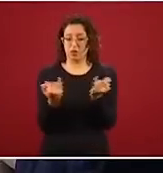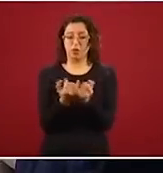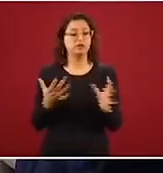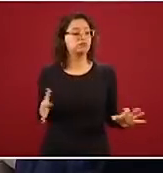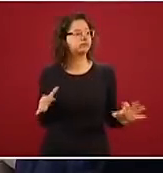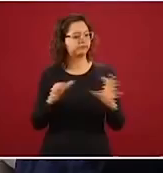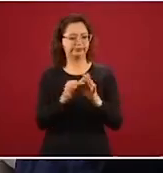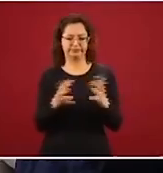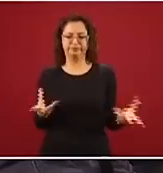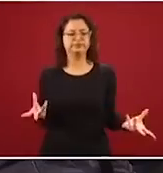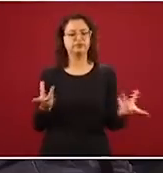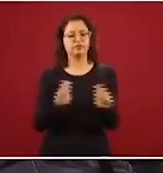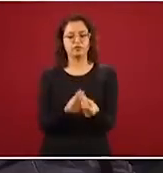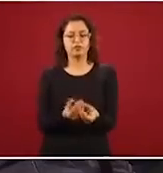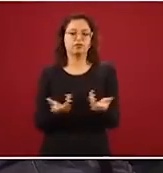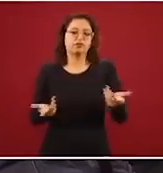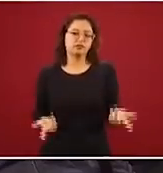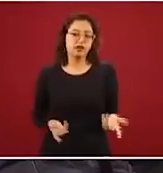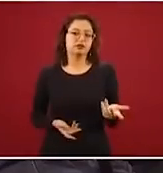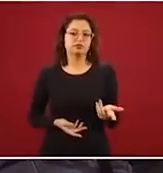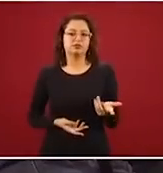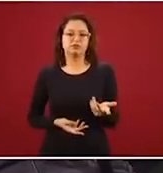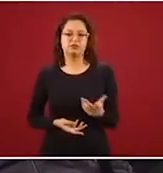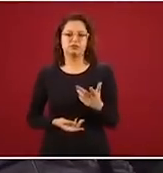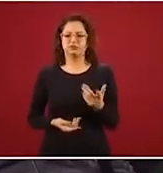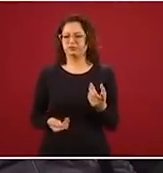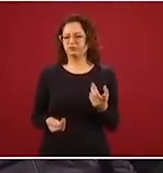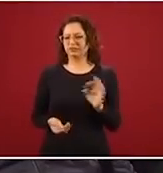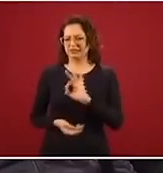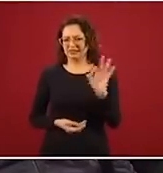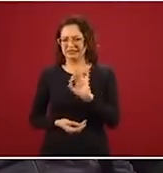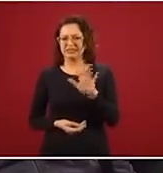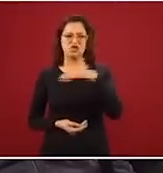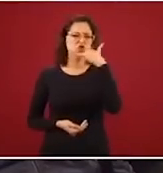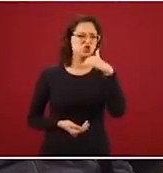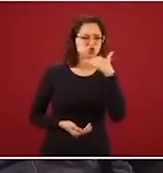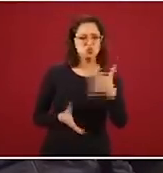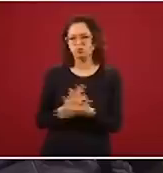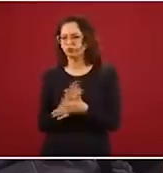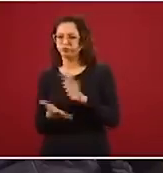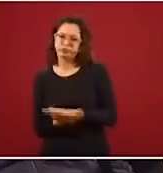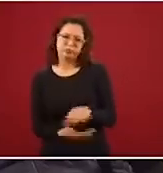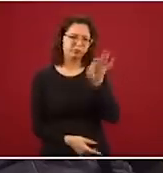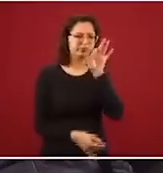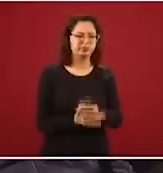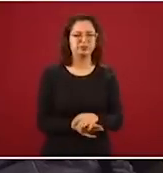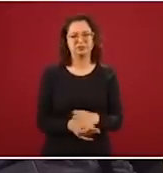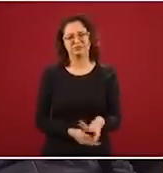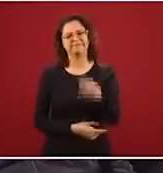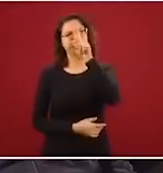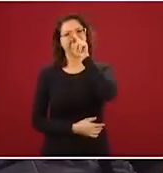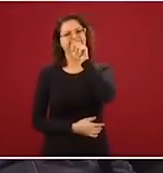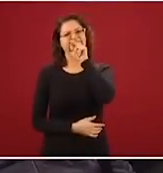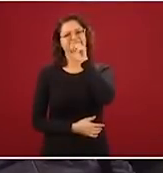estos personajes, quienes, bueno, podrían ahí cubrir muchas situaciones de corruptelas, etcétera. Entonces, es una preocupación que hay